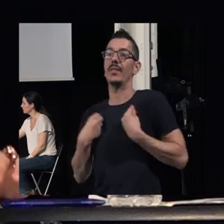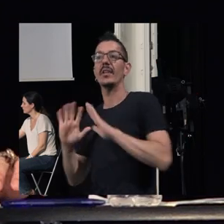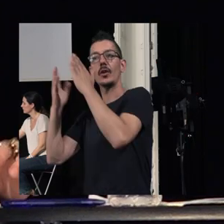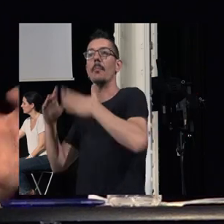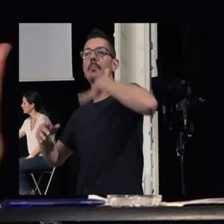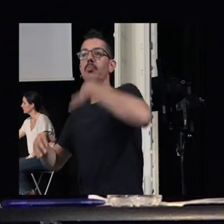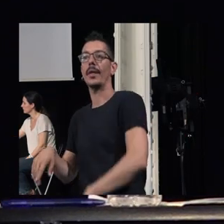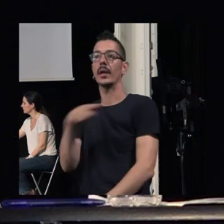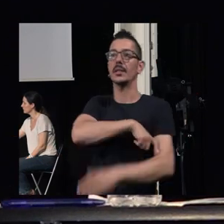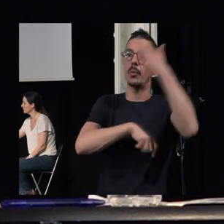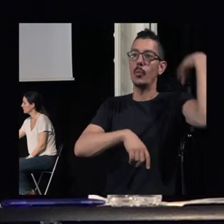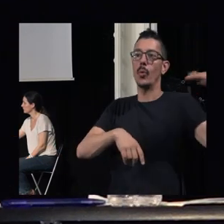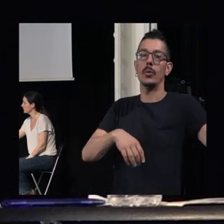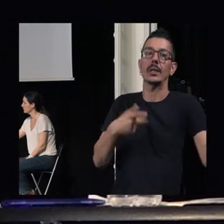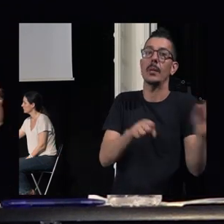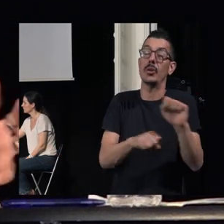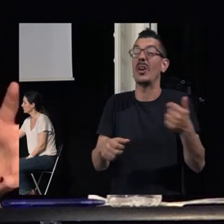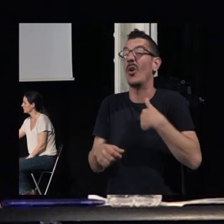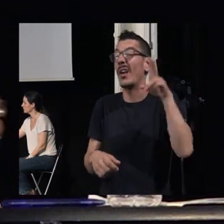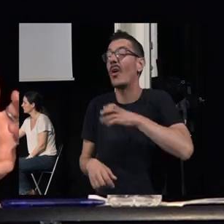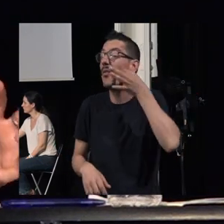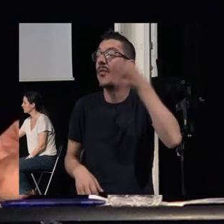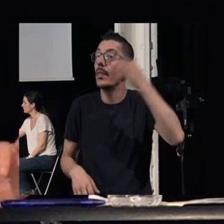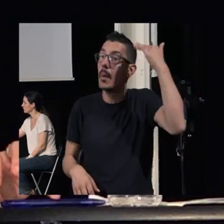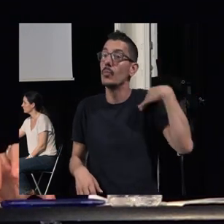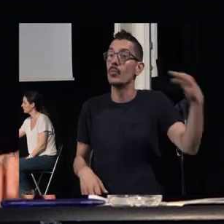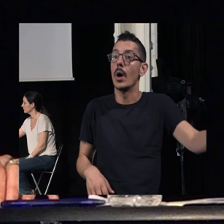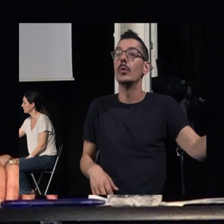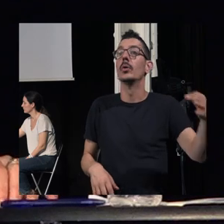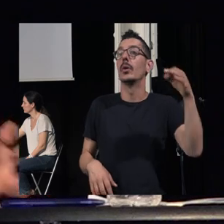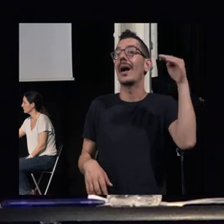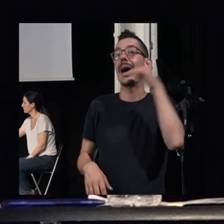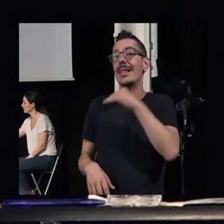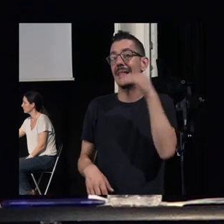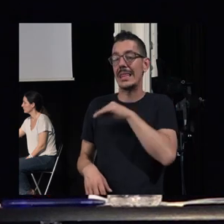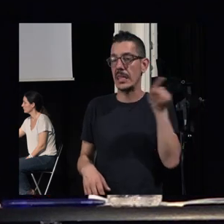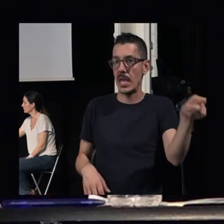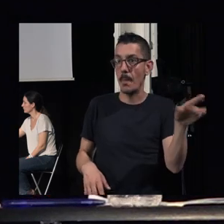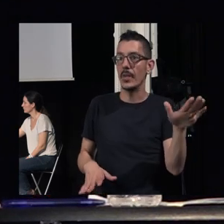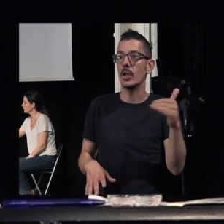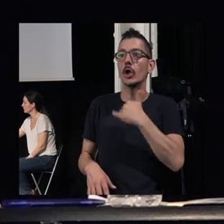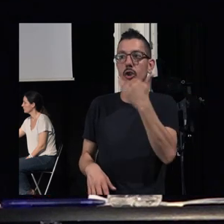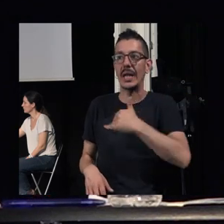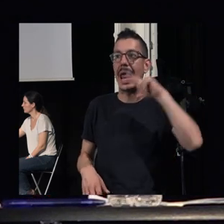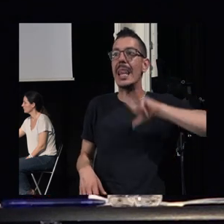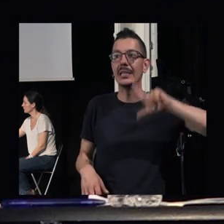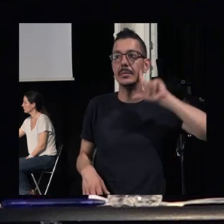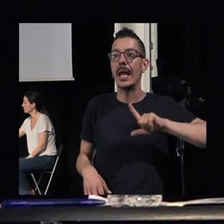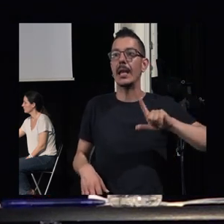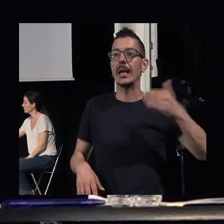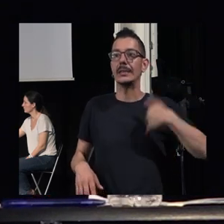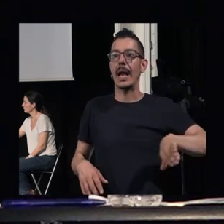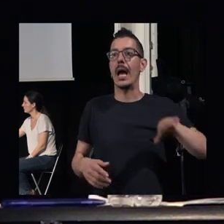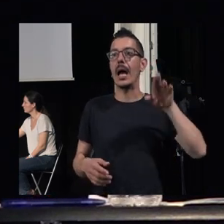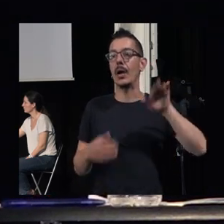hasta hace muy poco era impensable. Yo soy de un pueblo, de un municipio muy pequeño gallego, y sé qué significa ser lesbiana desde pequeña,